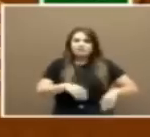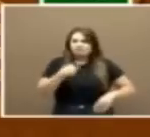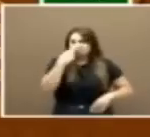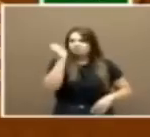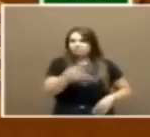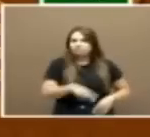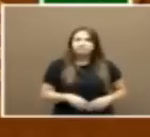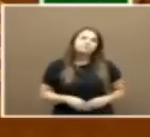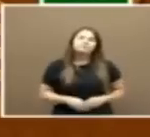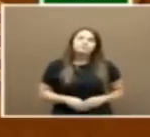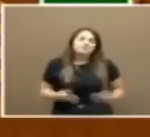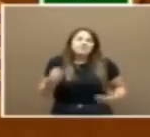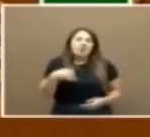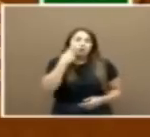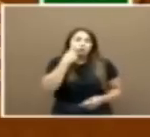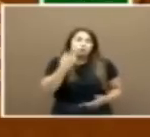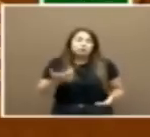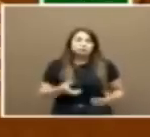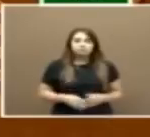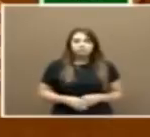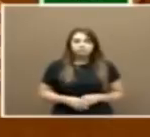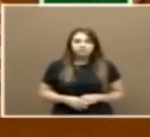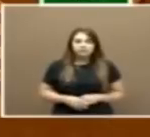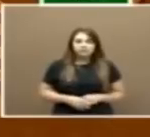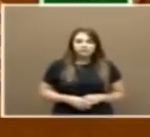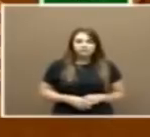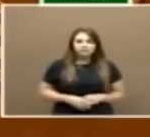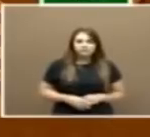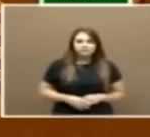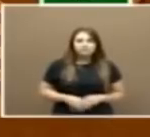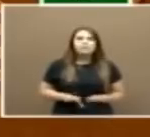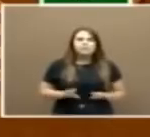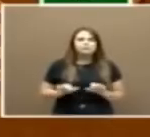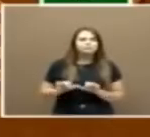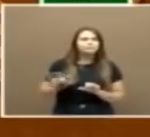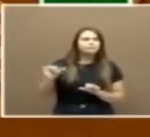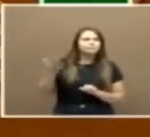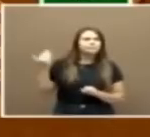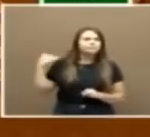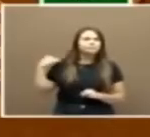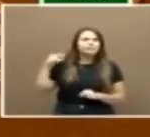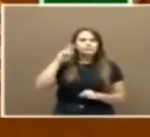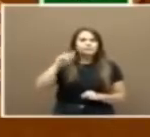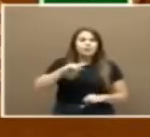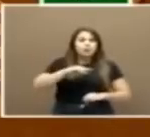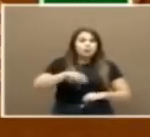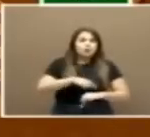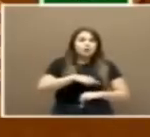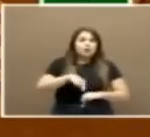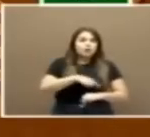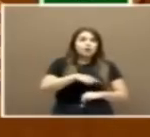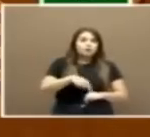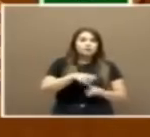estamos acostumbrados pero no quiero mirar más hacia atrás podríamos pasarnos horas describiendo los males que nos aquejan